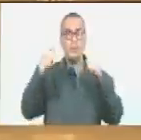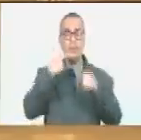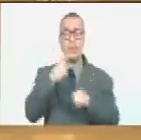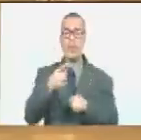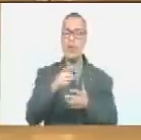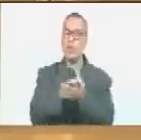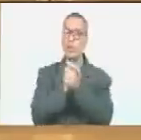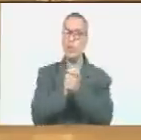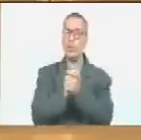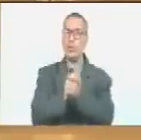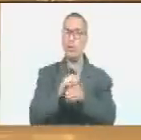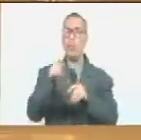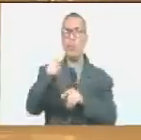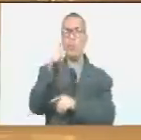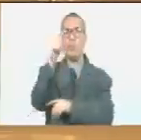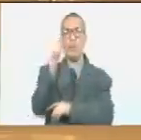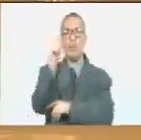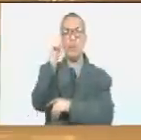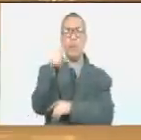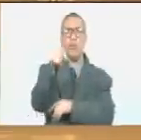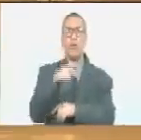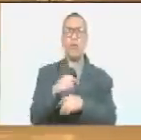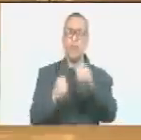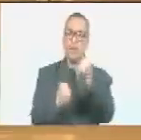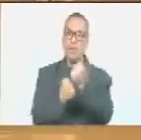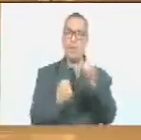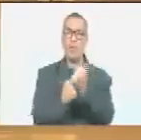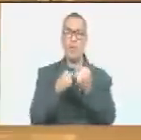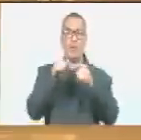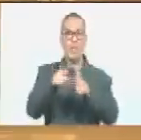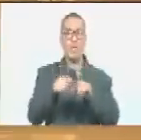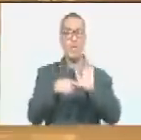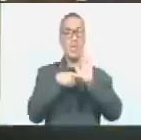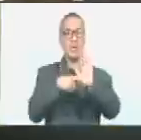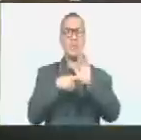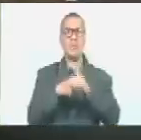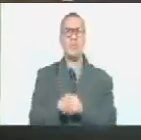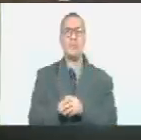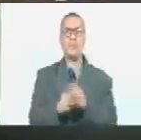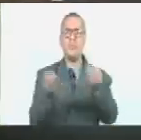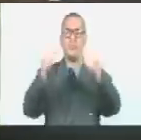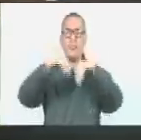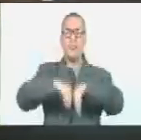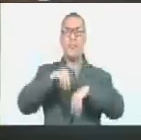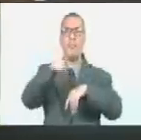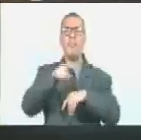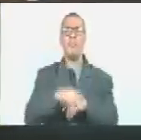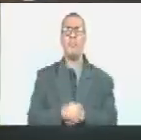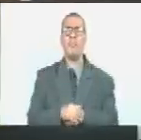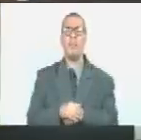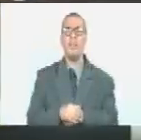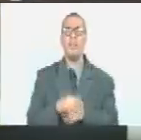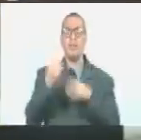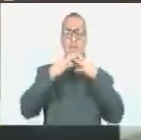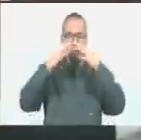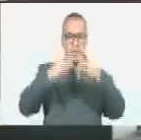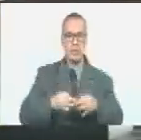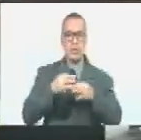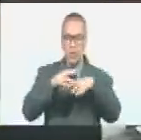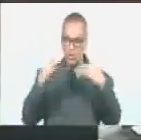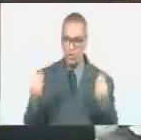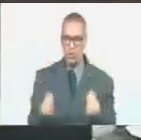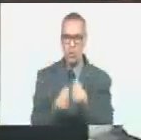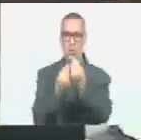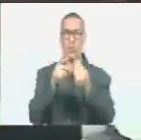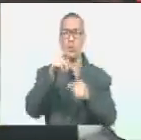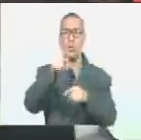a mis colegas parlamentarios, apoyemos esta propuesta de acuerdo y segura estoy que juntos